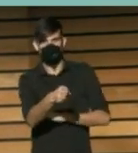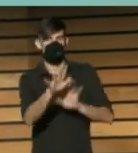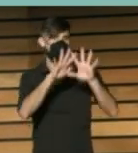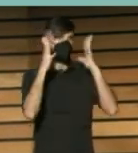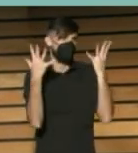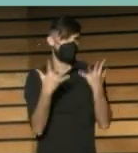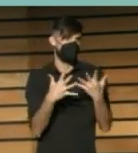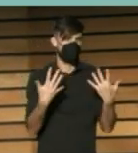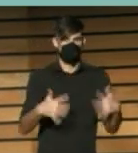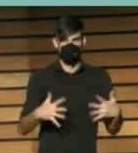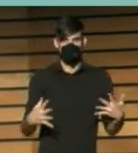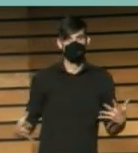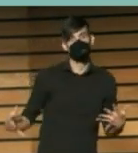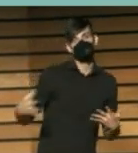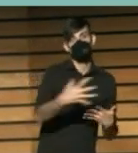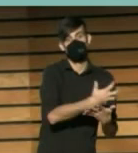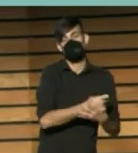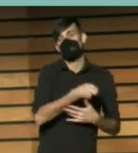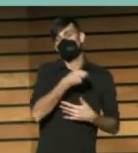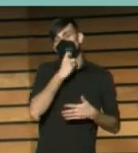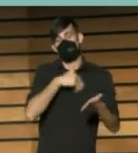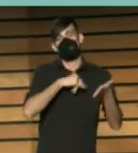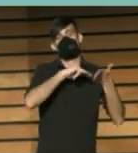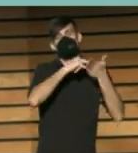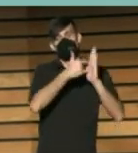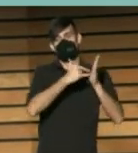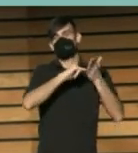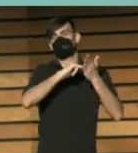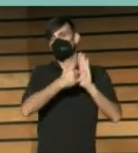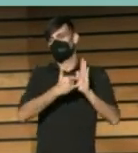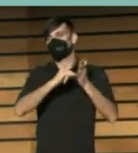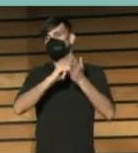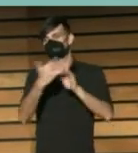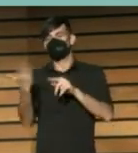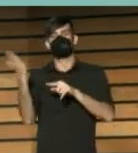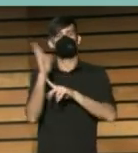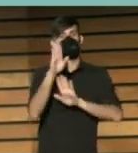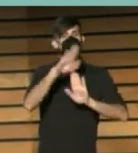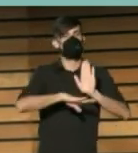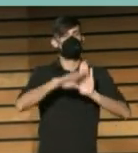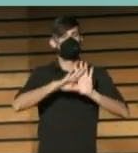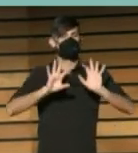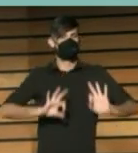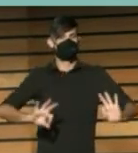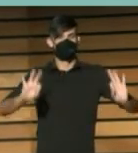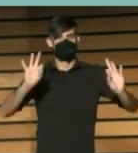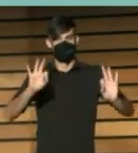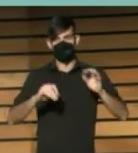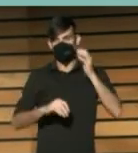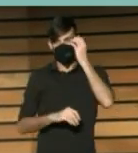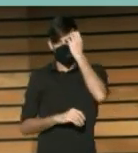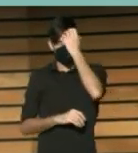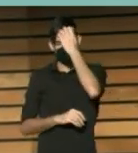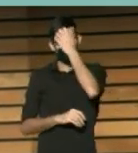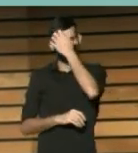universal, y todo ello pues con proyectos y con programas concretos. Simplemente que